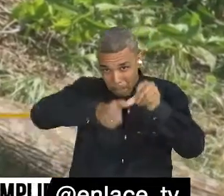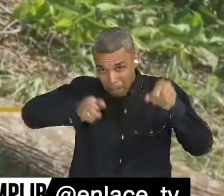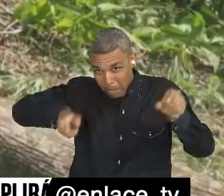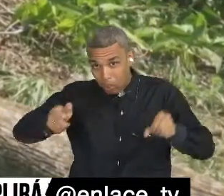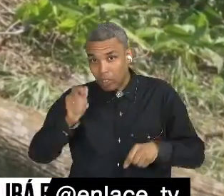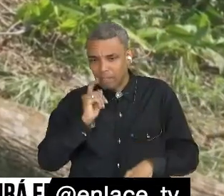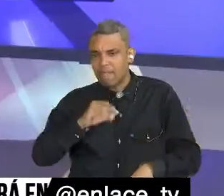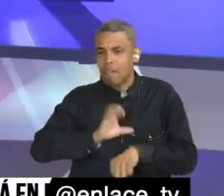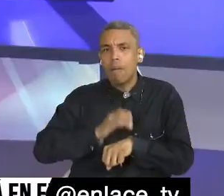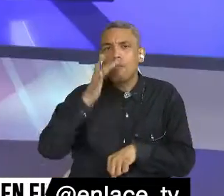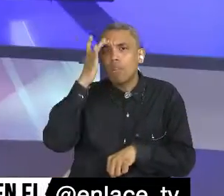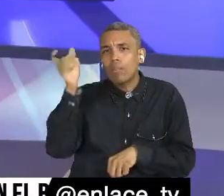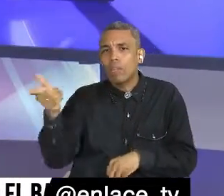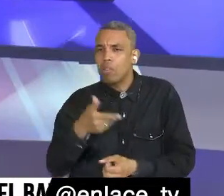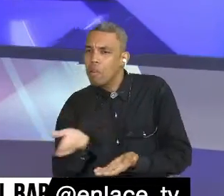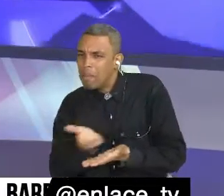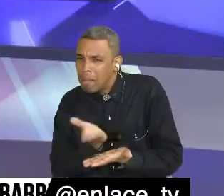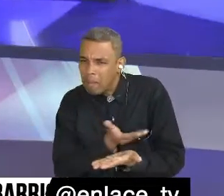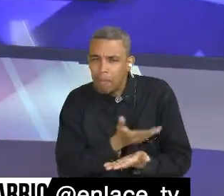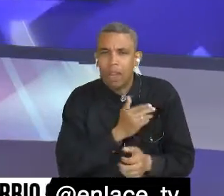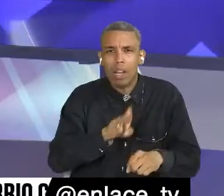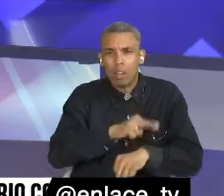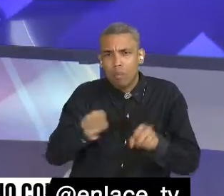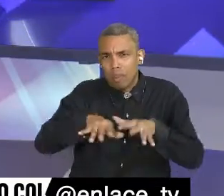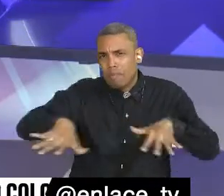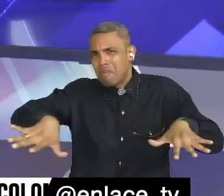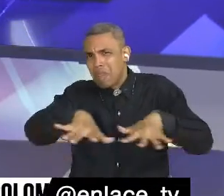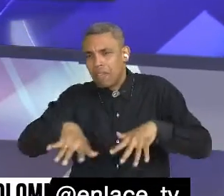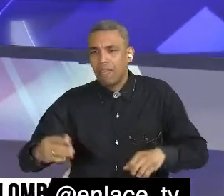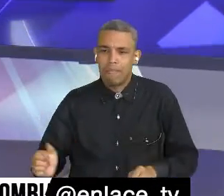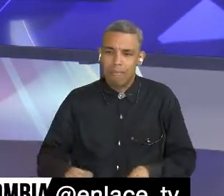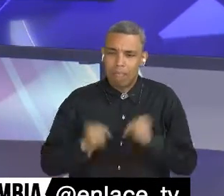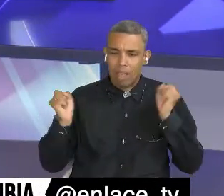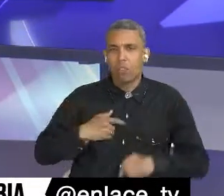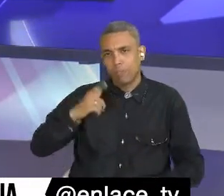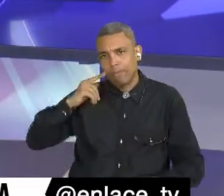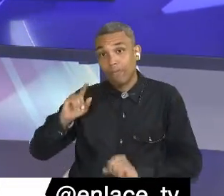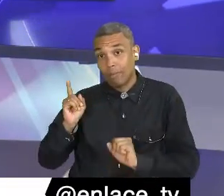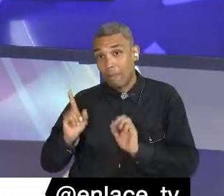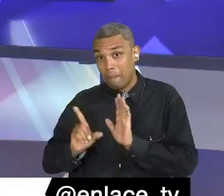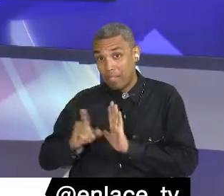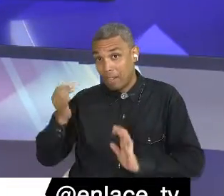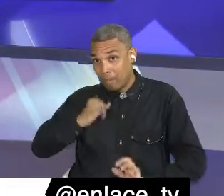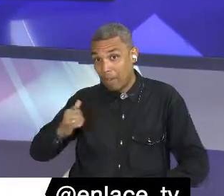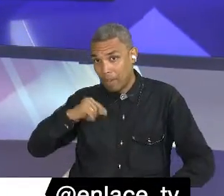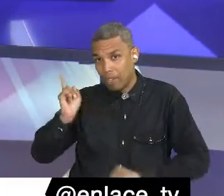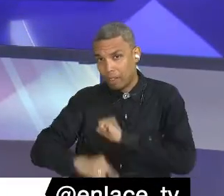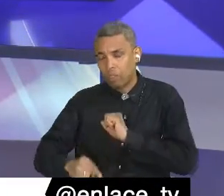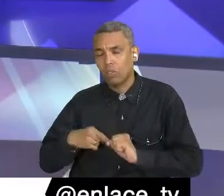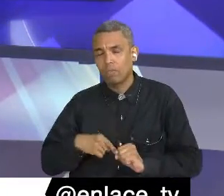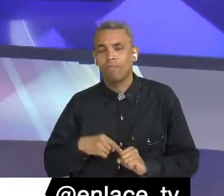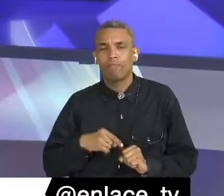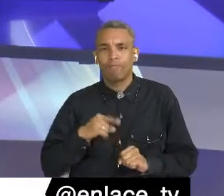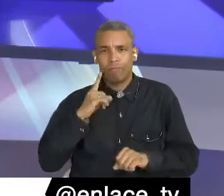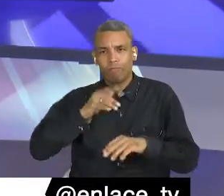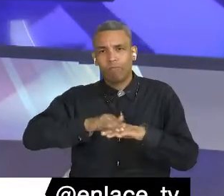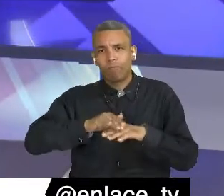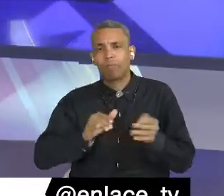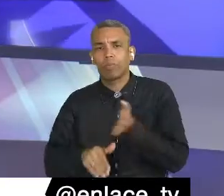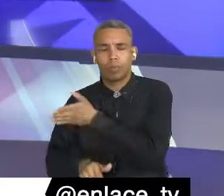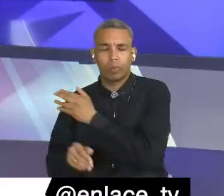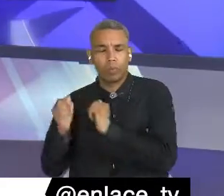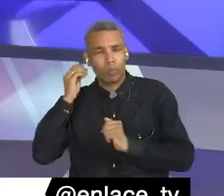ambiente. Más de 56.000 vehículos se han movilizado por las vías del departamento de Santander durante el